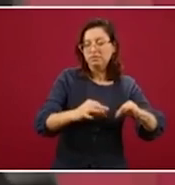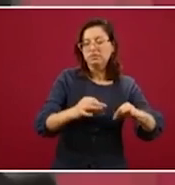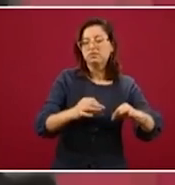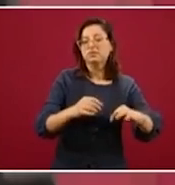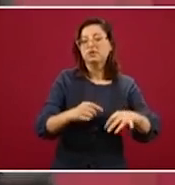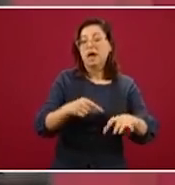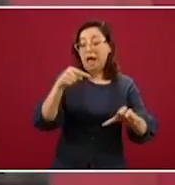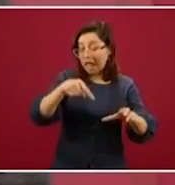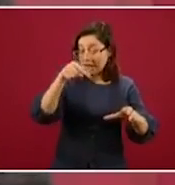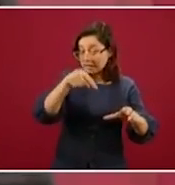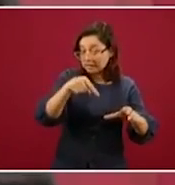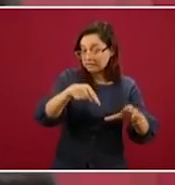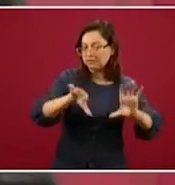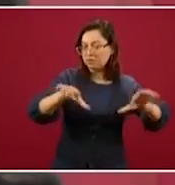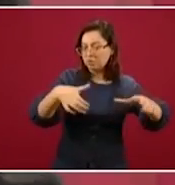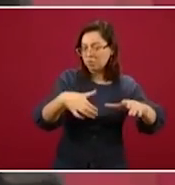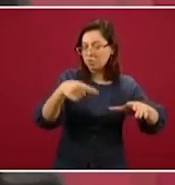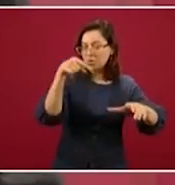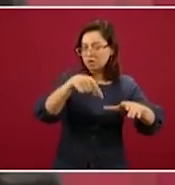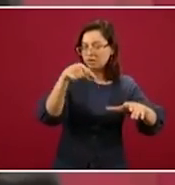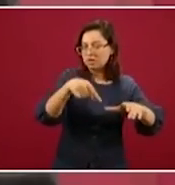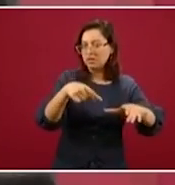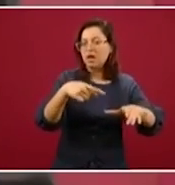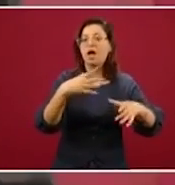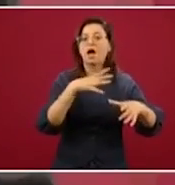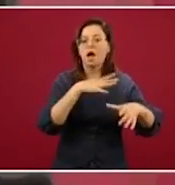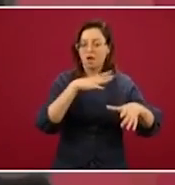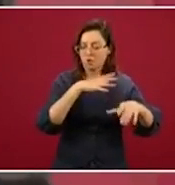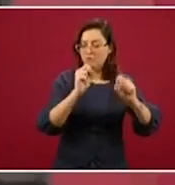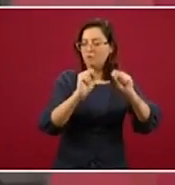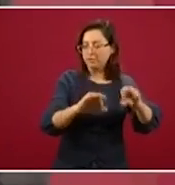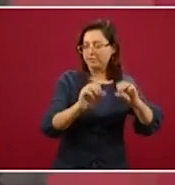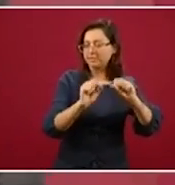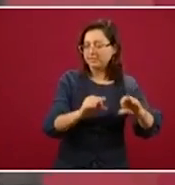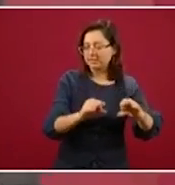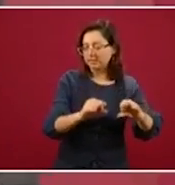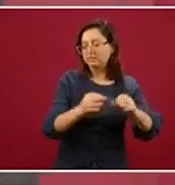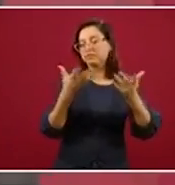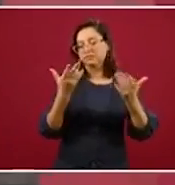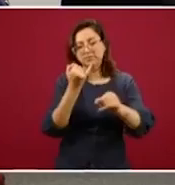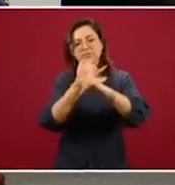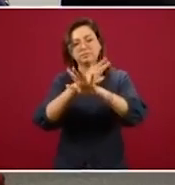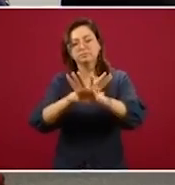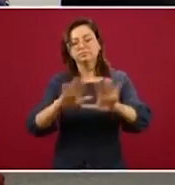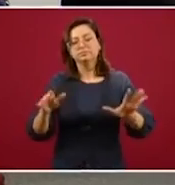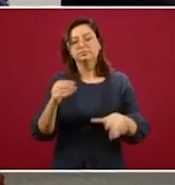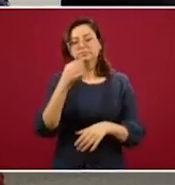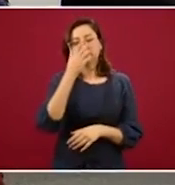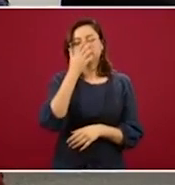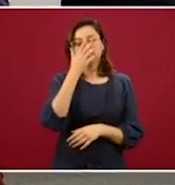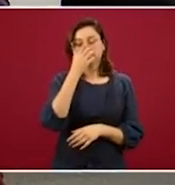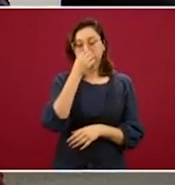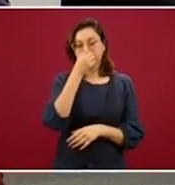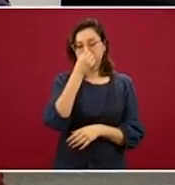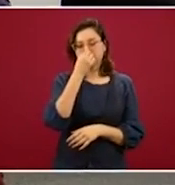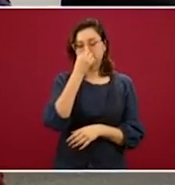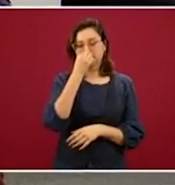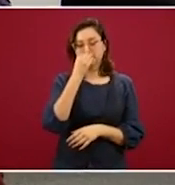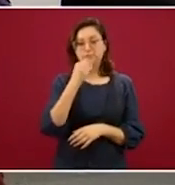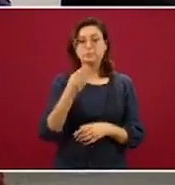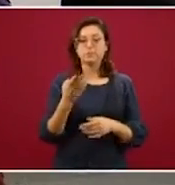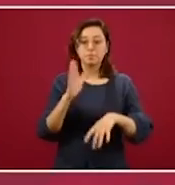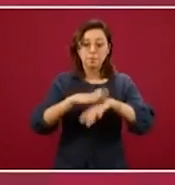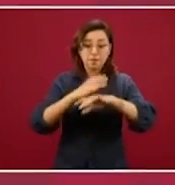Ahí tiene que haber información, ya se está trabajando en que se